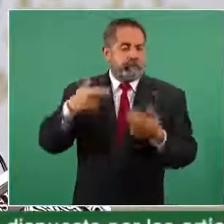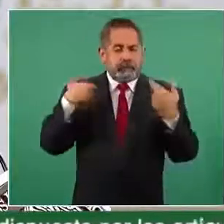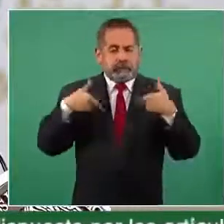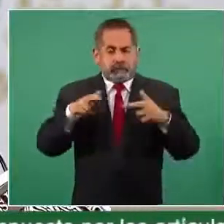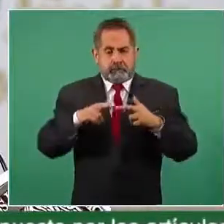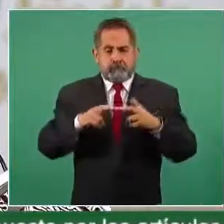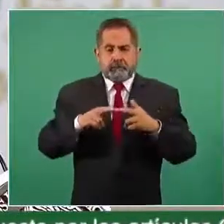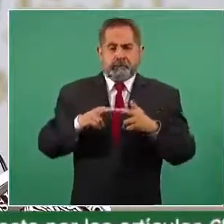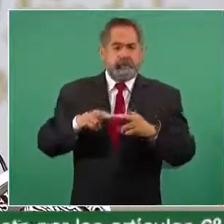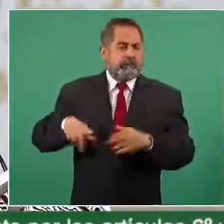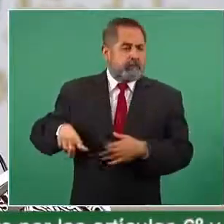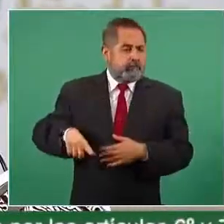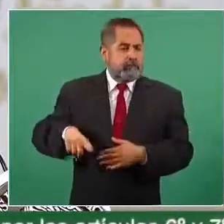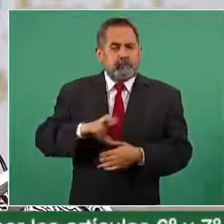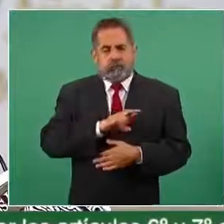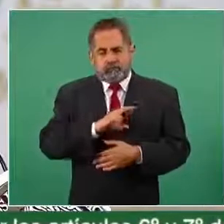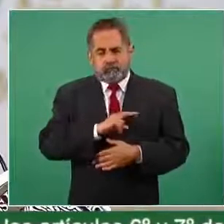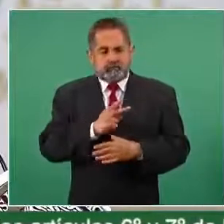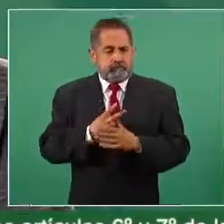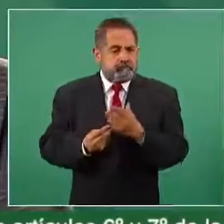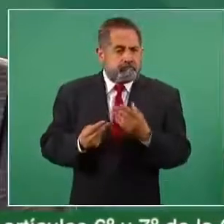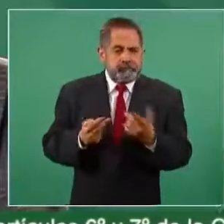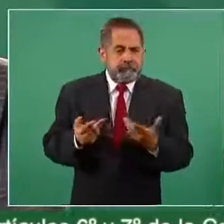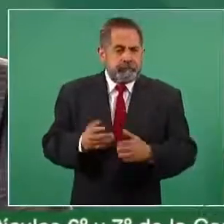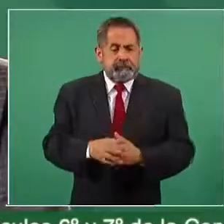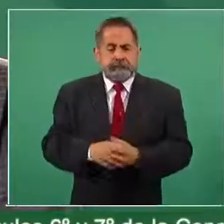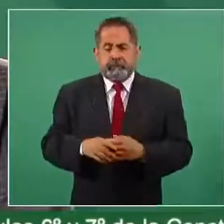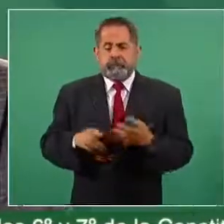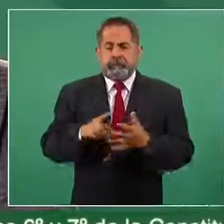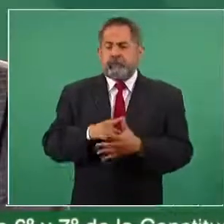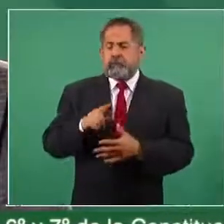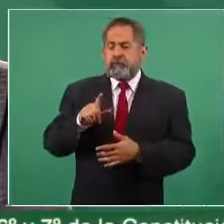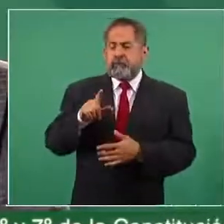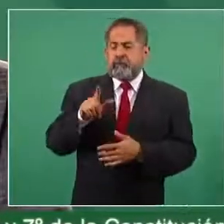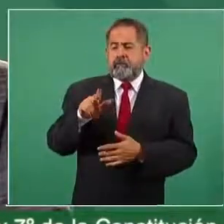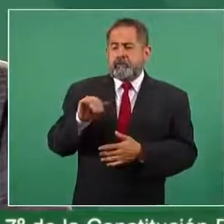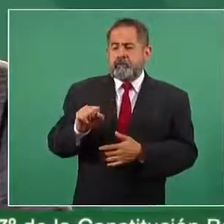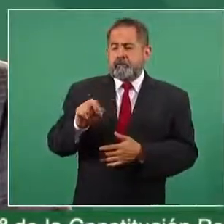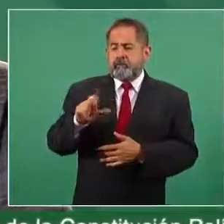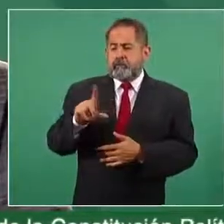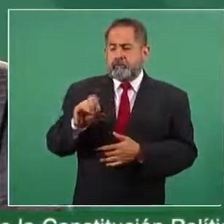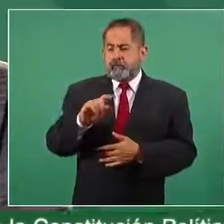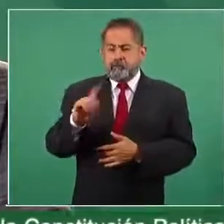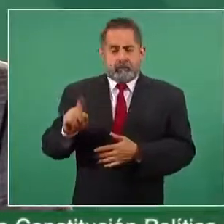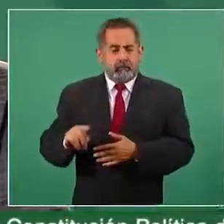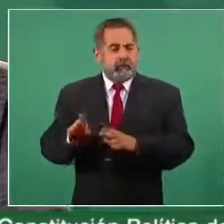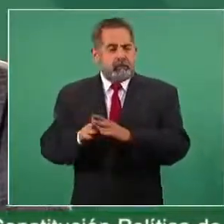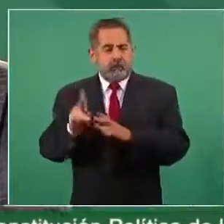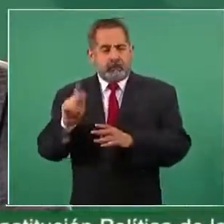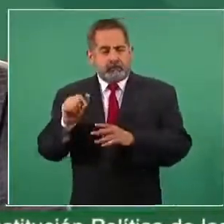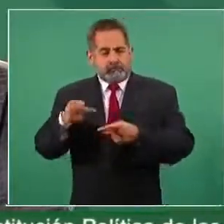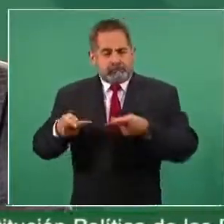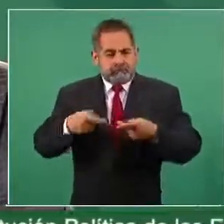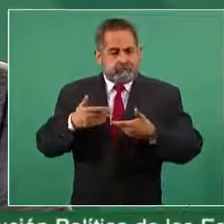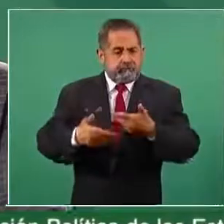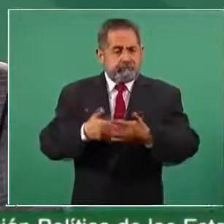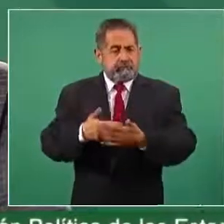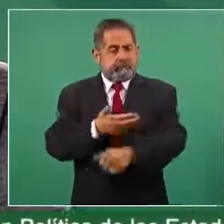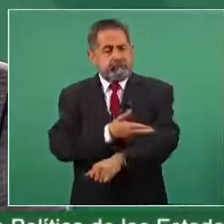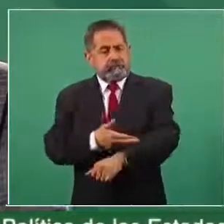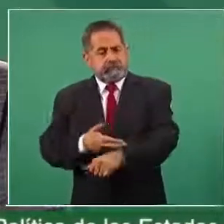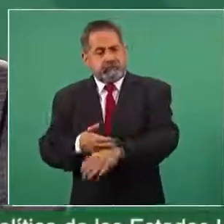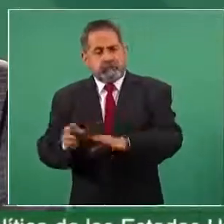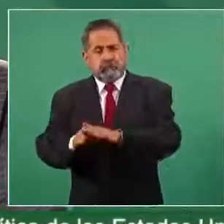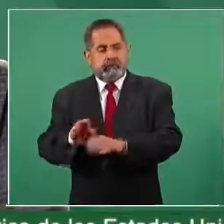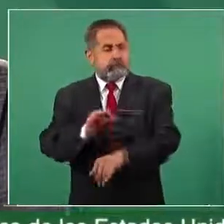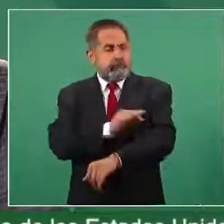tanto público como privado. Ruy López Ridaura hará un resumen de la estrategia de vacunación en los grupos